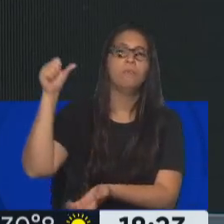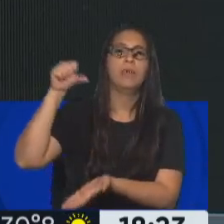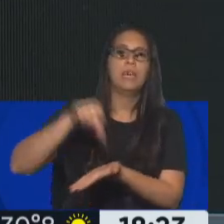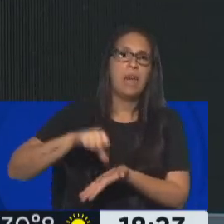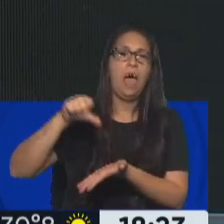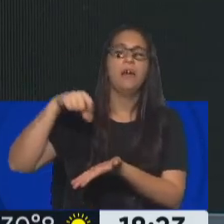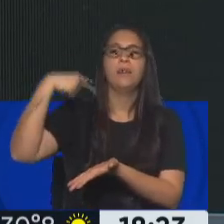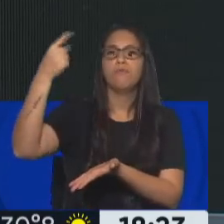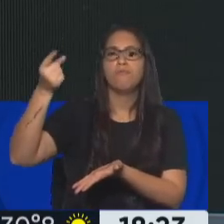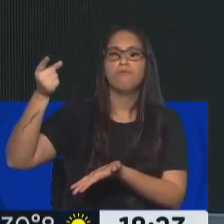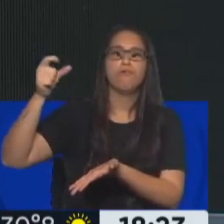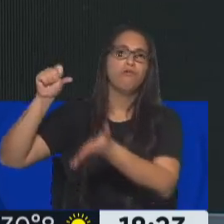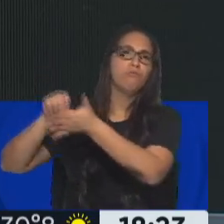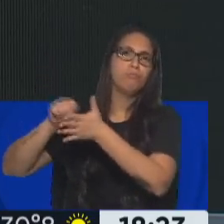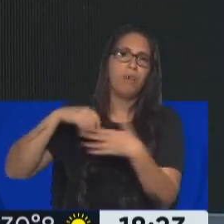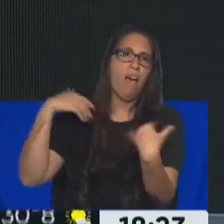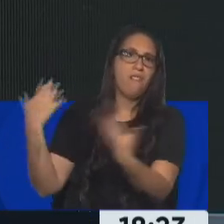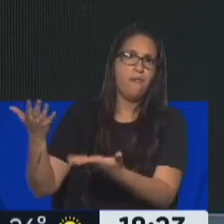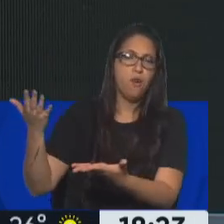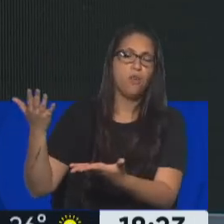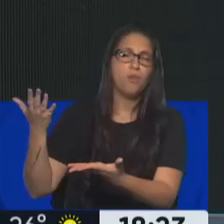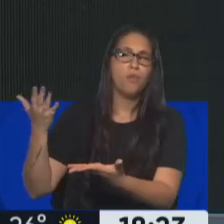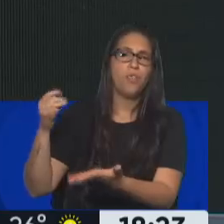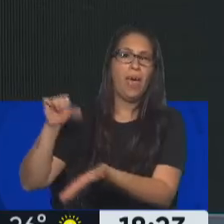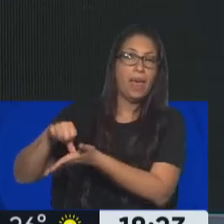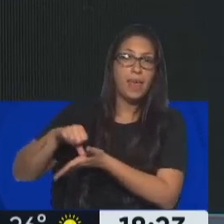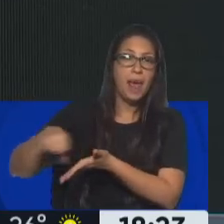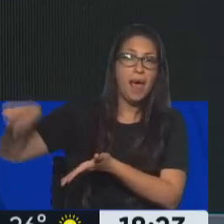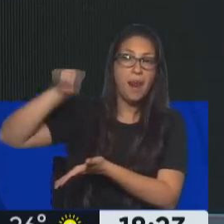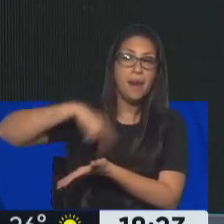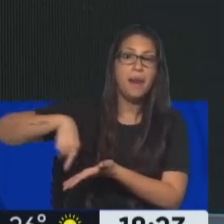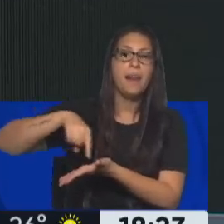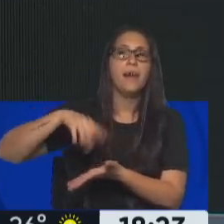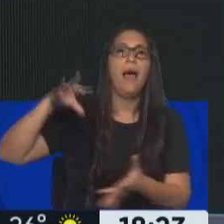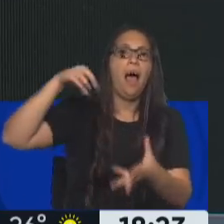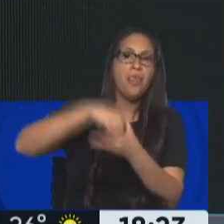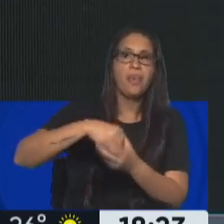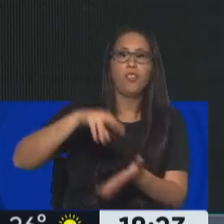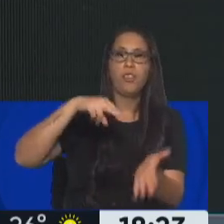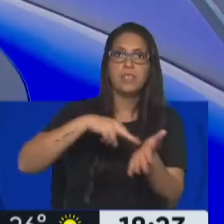y a las fuerzas pro-iraníes que la Guardia Revolucionaria despliega en territorio sirio desde entonces,